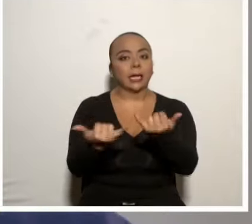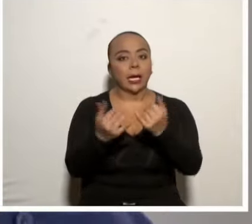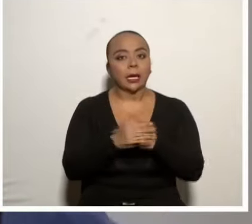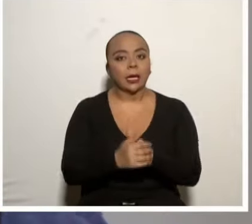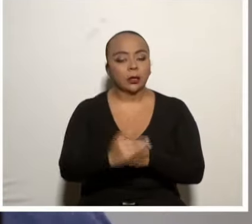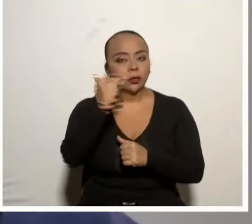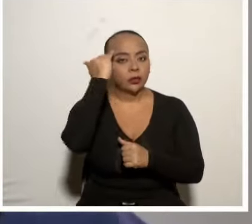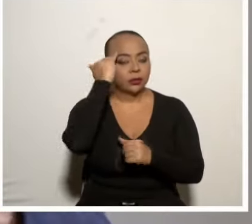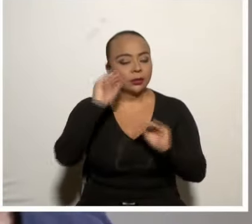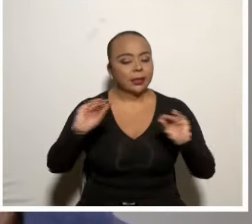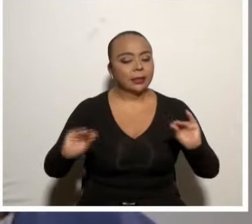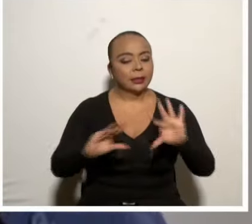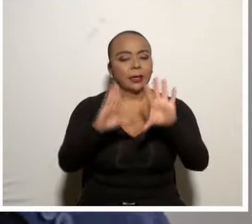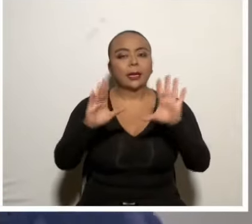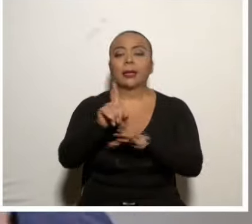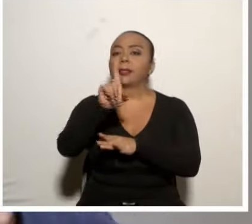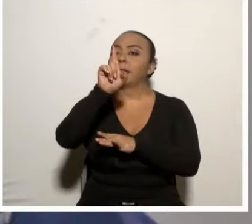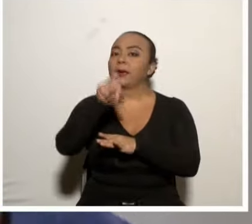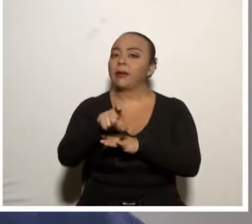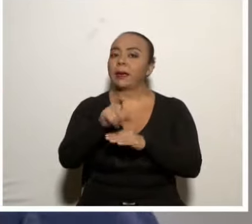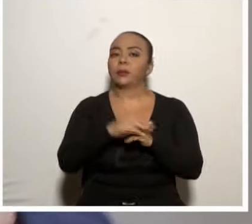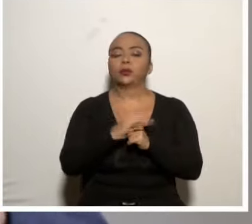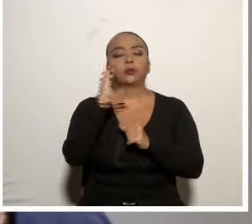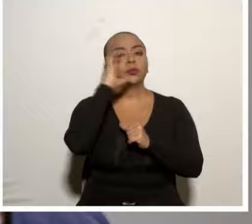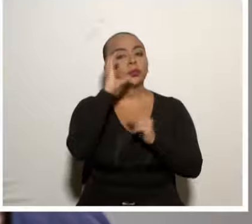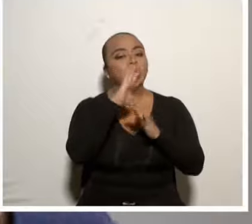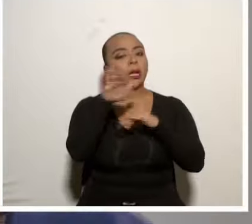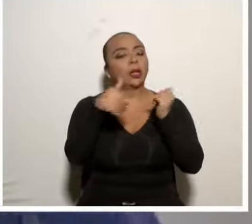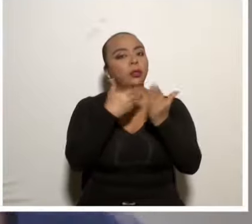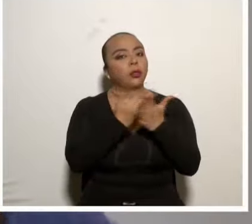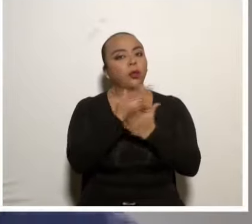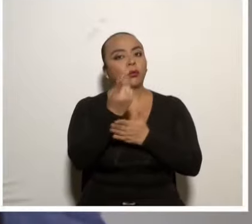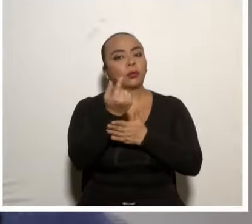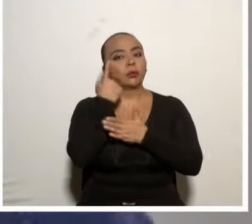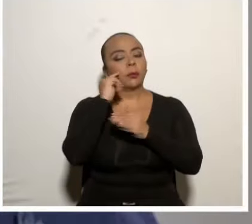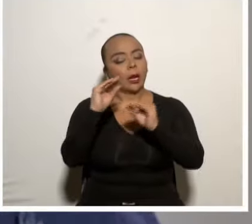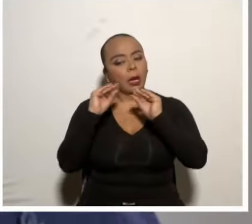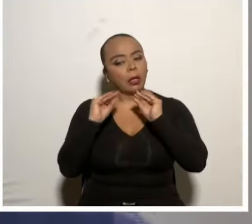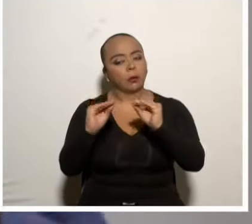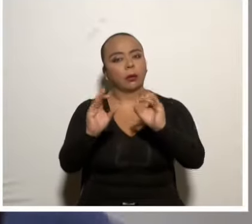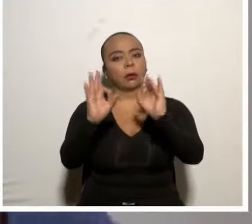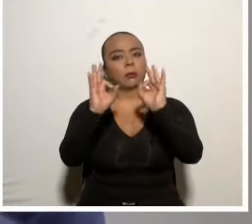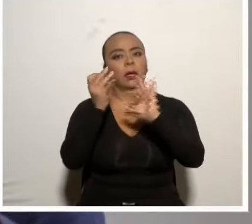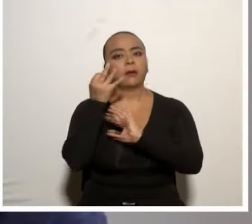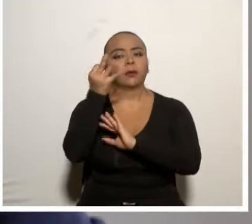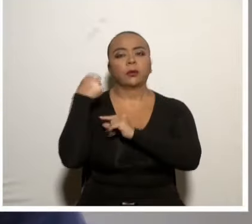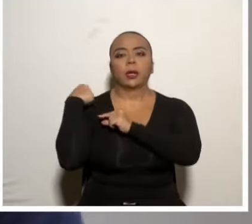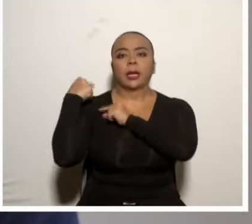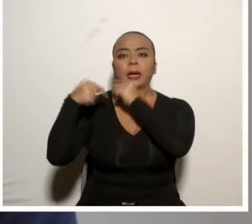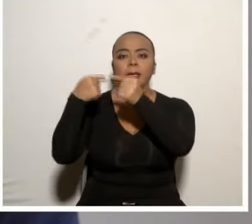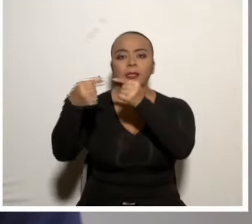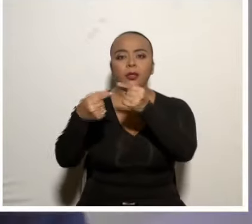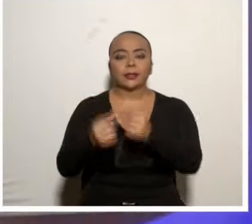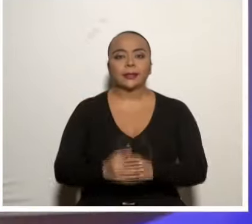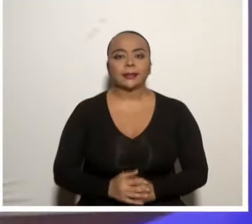una conciencia clara que debemos apostar todos los recursos para educar bien a las futuras